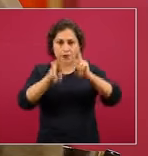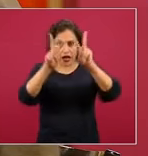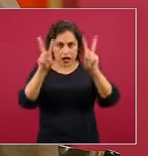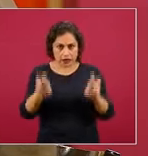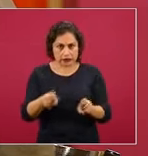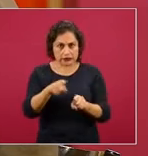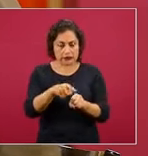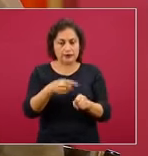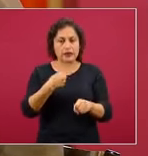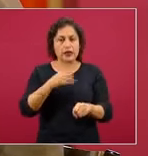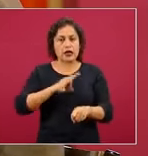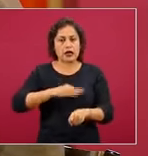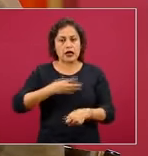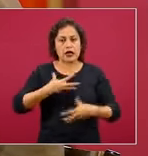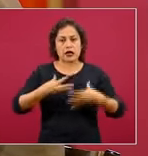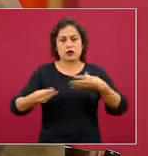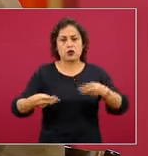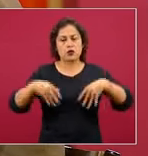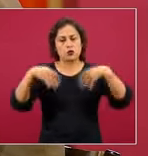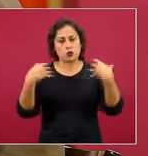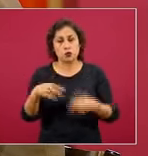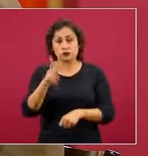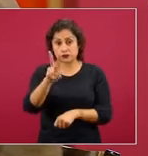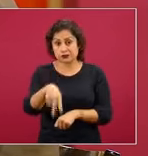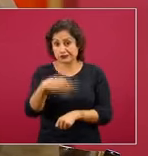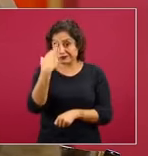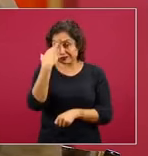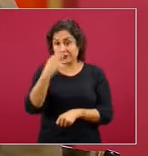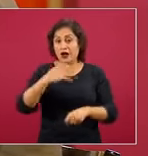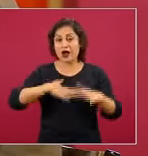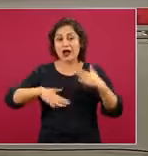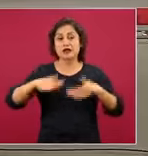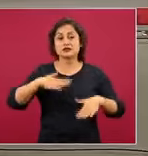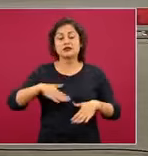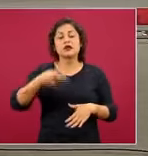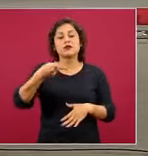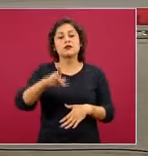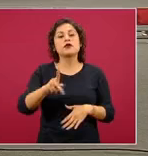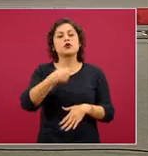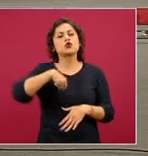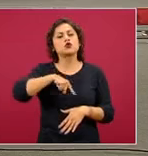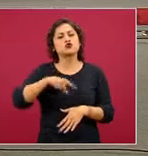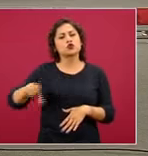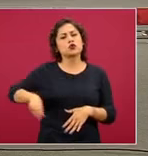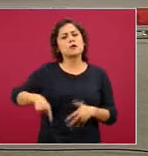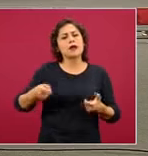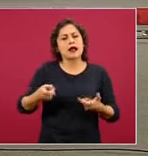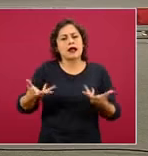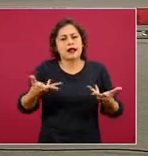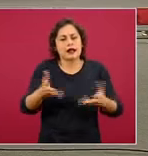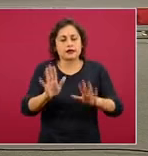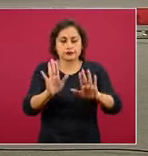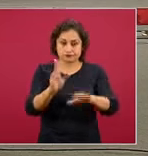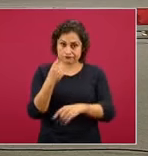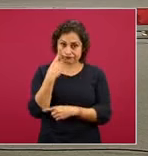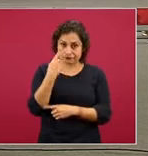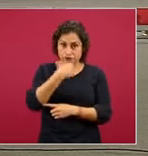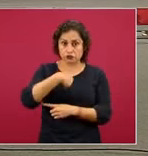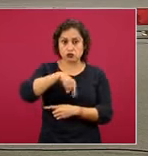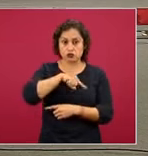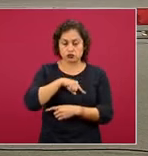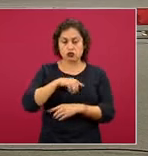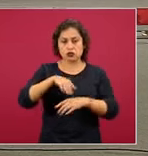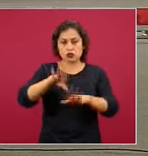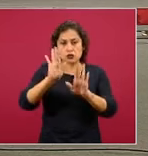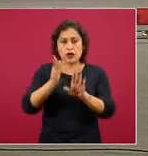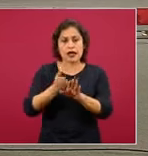batalla, pues sí, está cansado. Y ahora, ¿qué hemos hecho? Un poco lo que se ha hecho también es, en algún momento